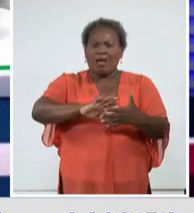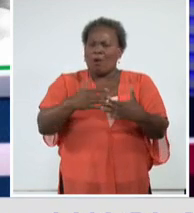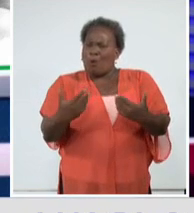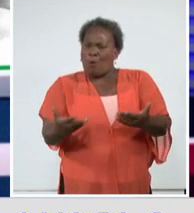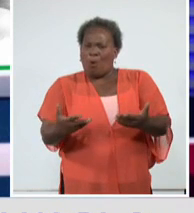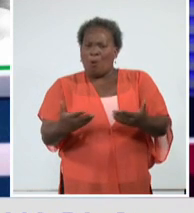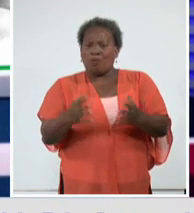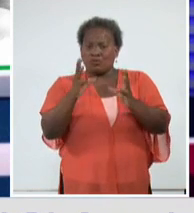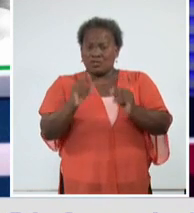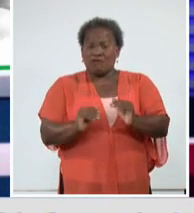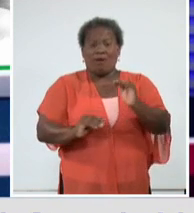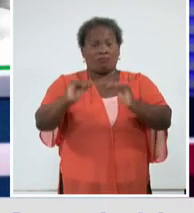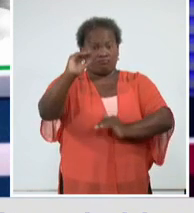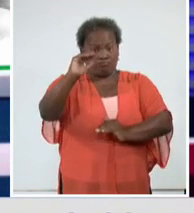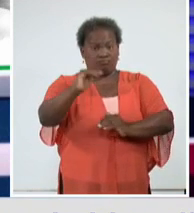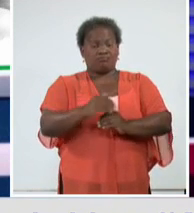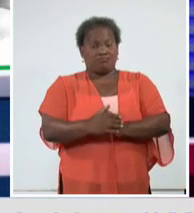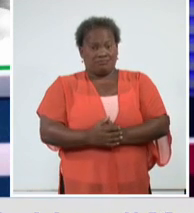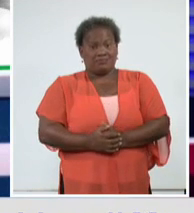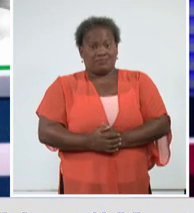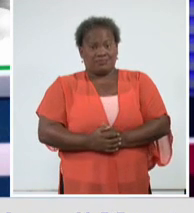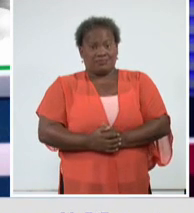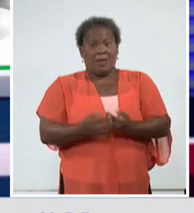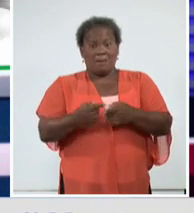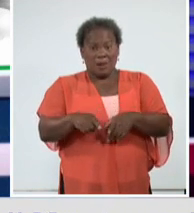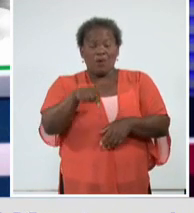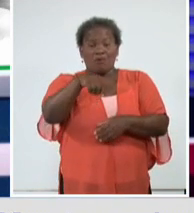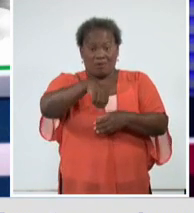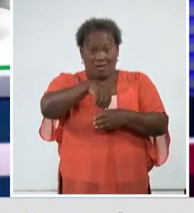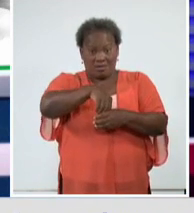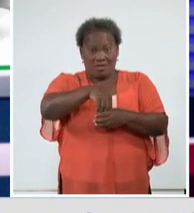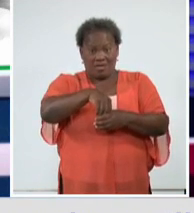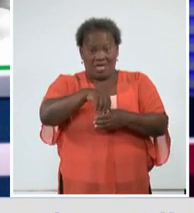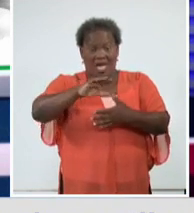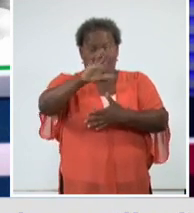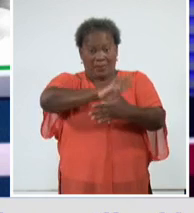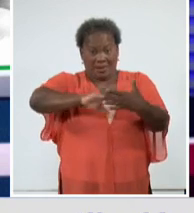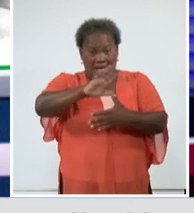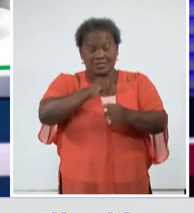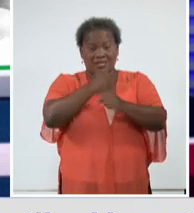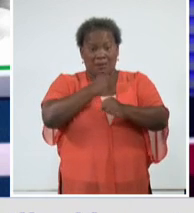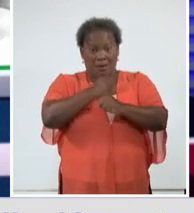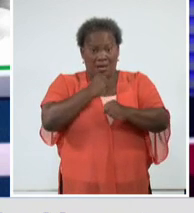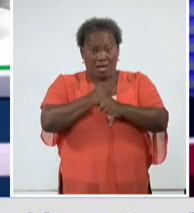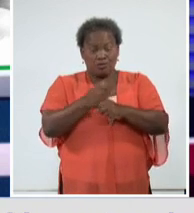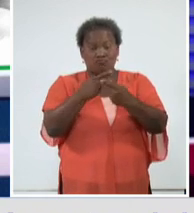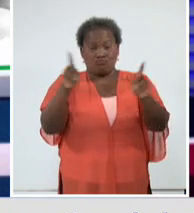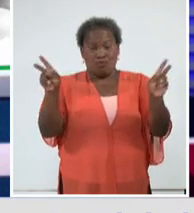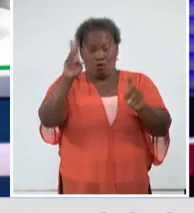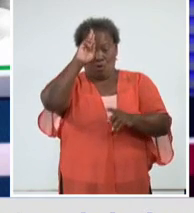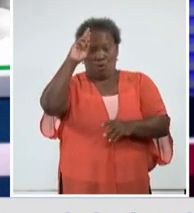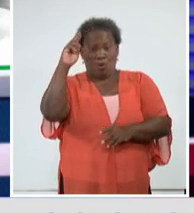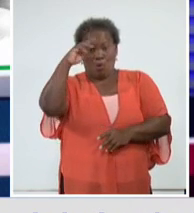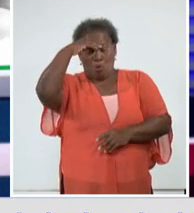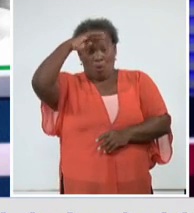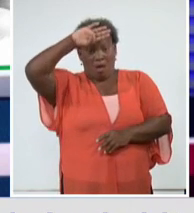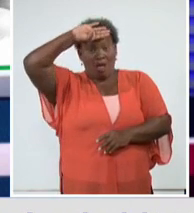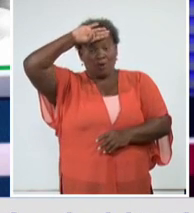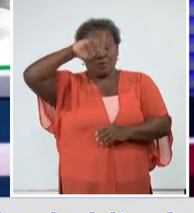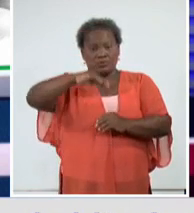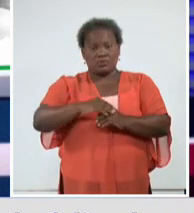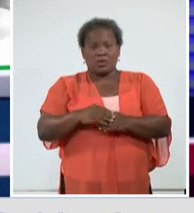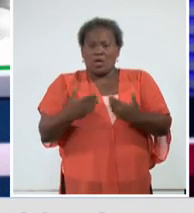en este sentido, pero allí tenemos personal médico de salud cubano. El protocolo que realizan en torno a los casos pediátricos es el